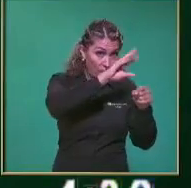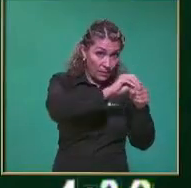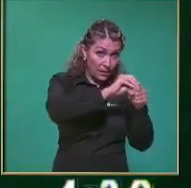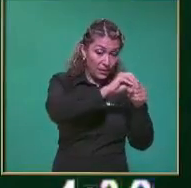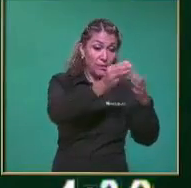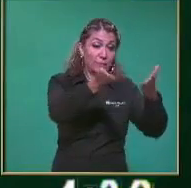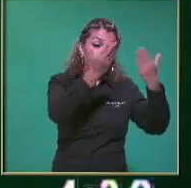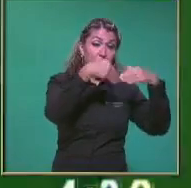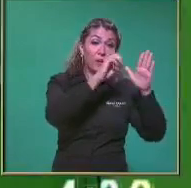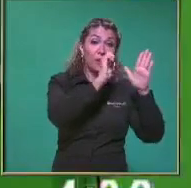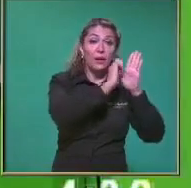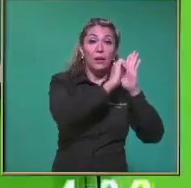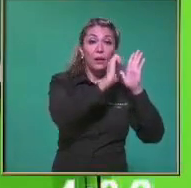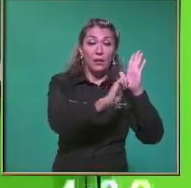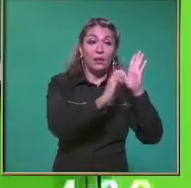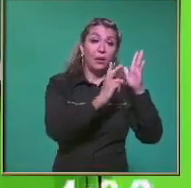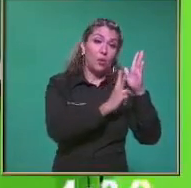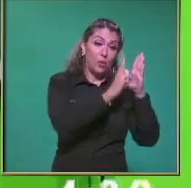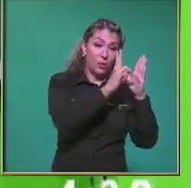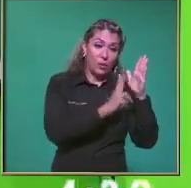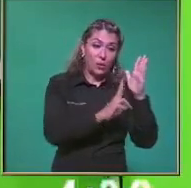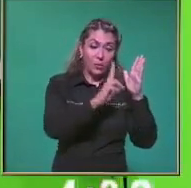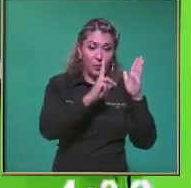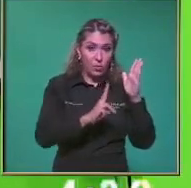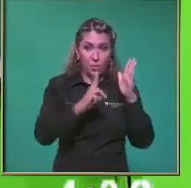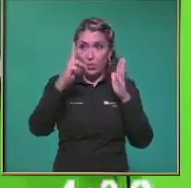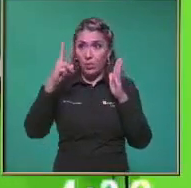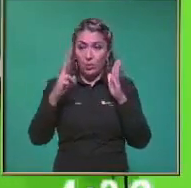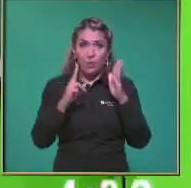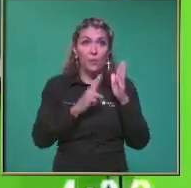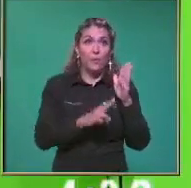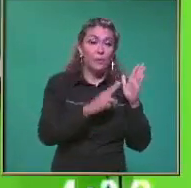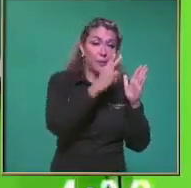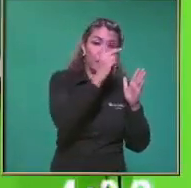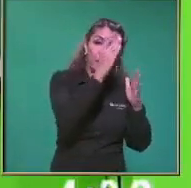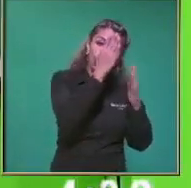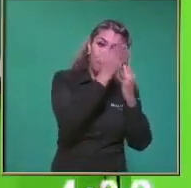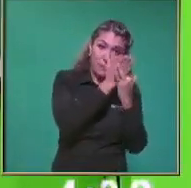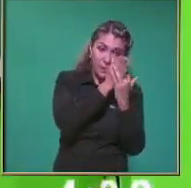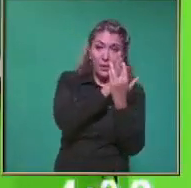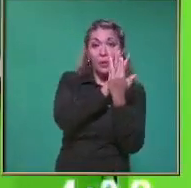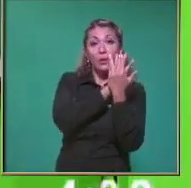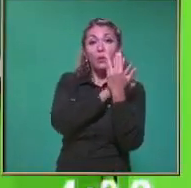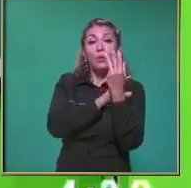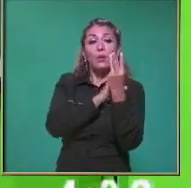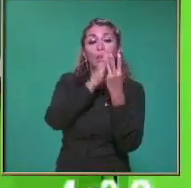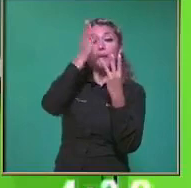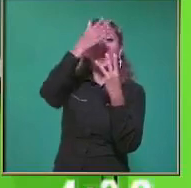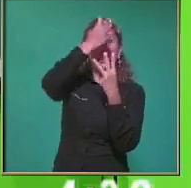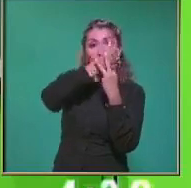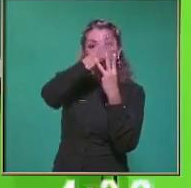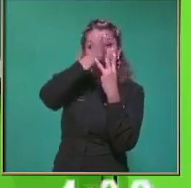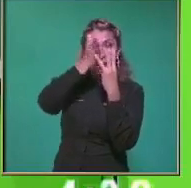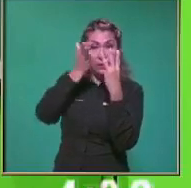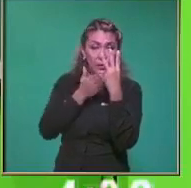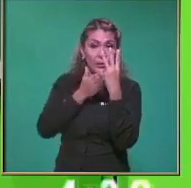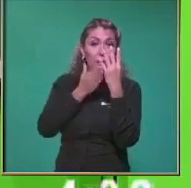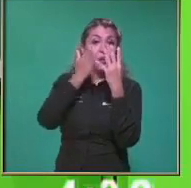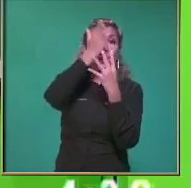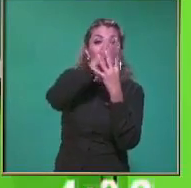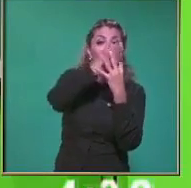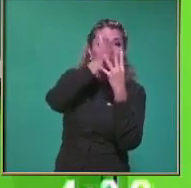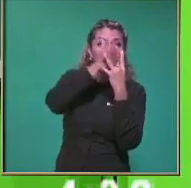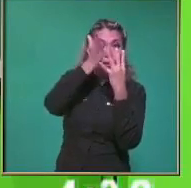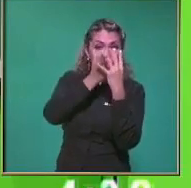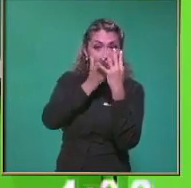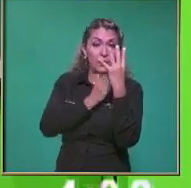varias partes de la fracción, lo tengo en mitades, es decir, medios, lo tengo en tercios, lo tengo en cuartos